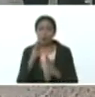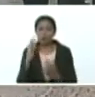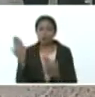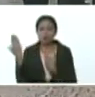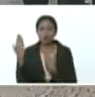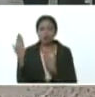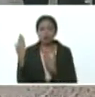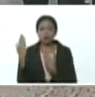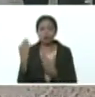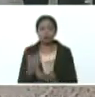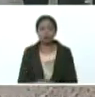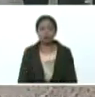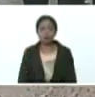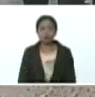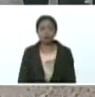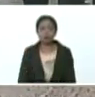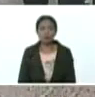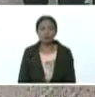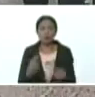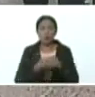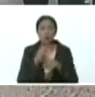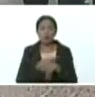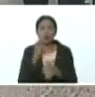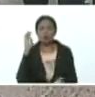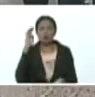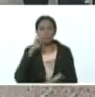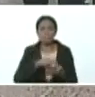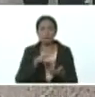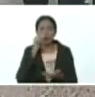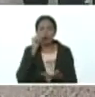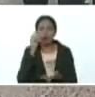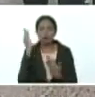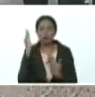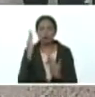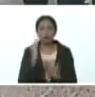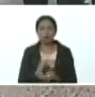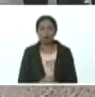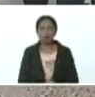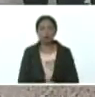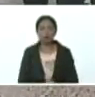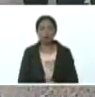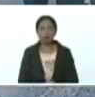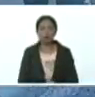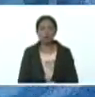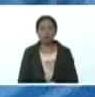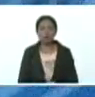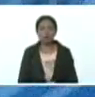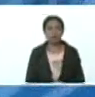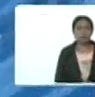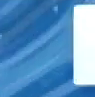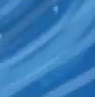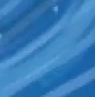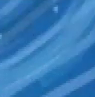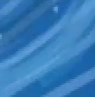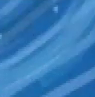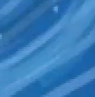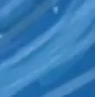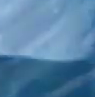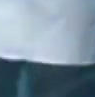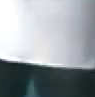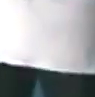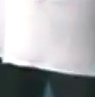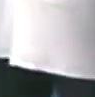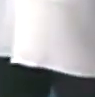Adelante, gobernador. Rodolfo Marcos Torres, Aragua. Horas son